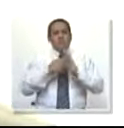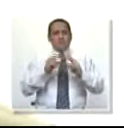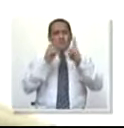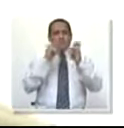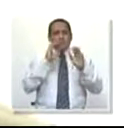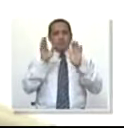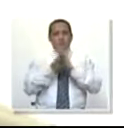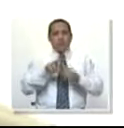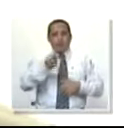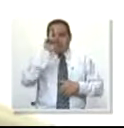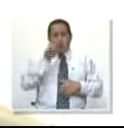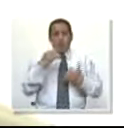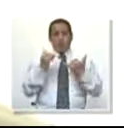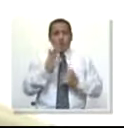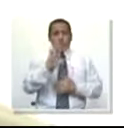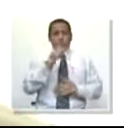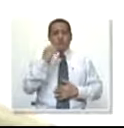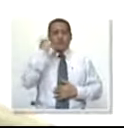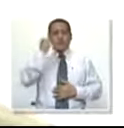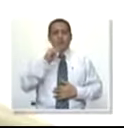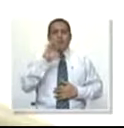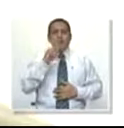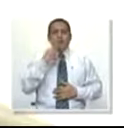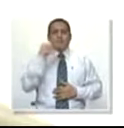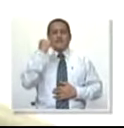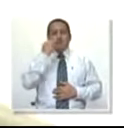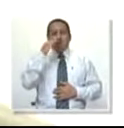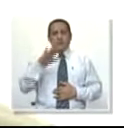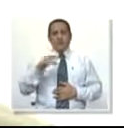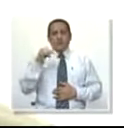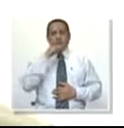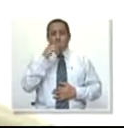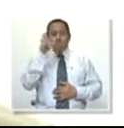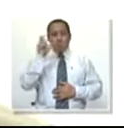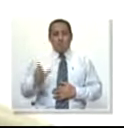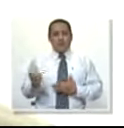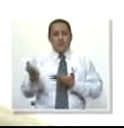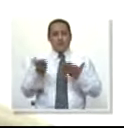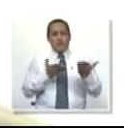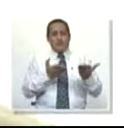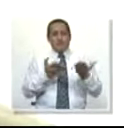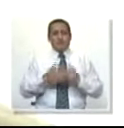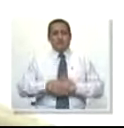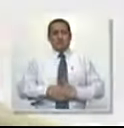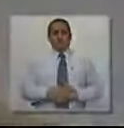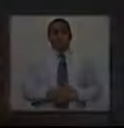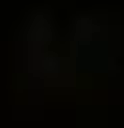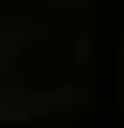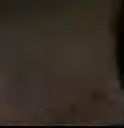este tema en nuestro país hoy en tus derechos hablamos de los derechos del niño Soy Rocío baga